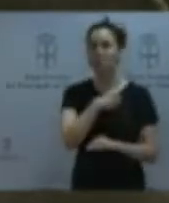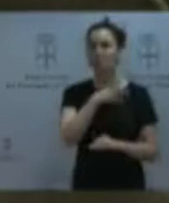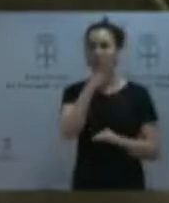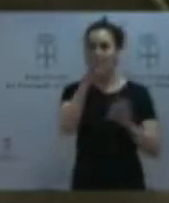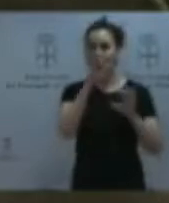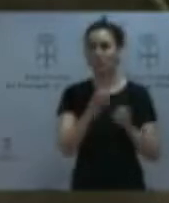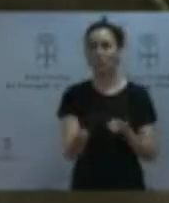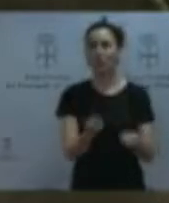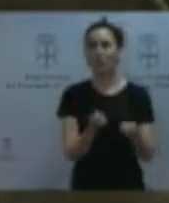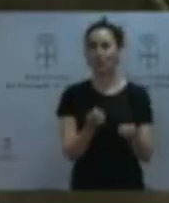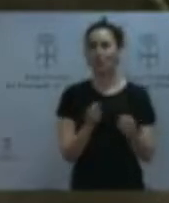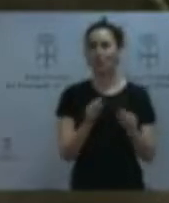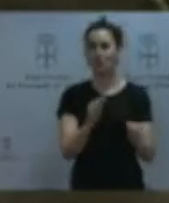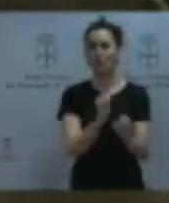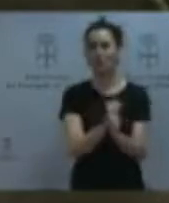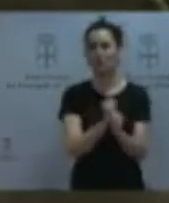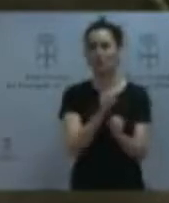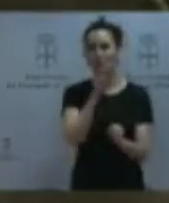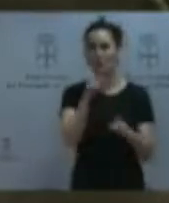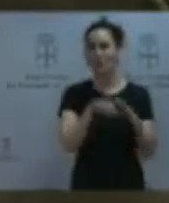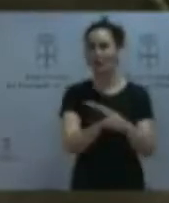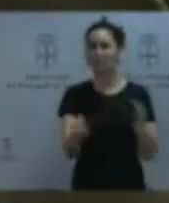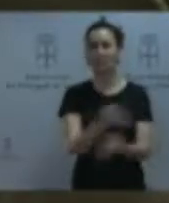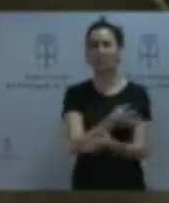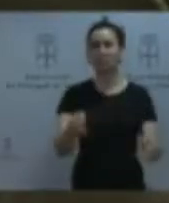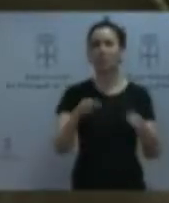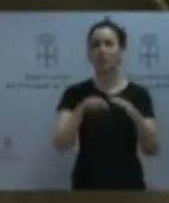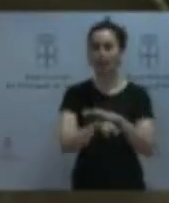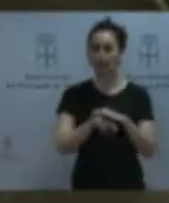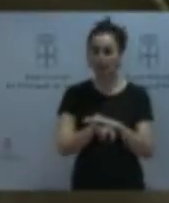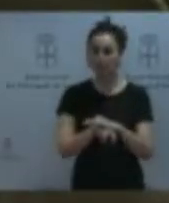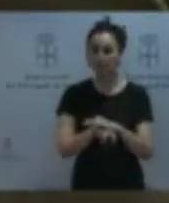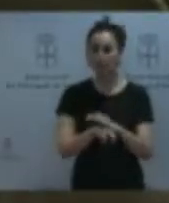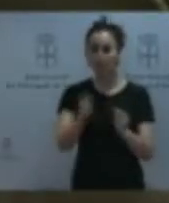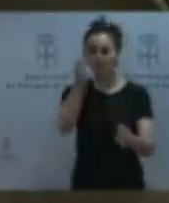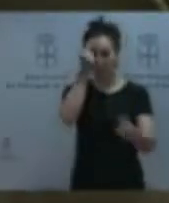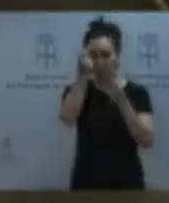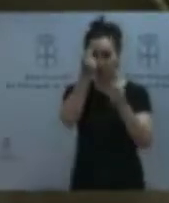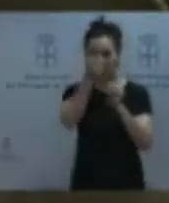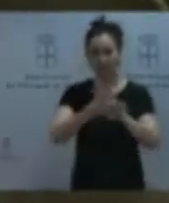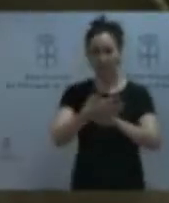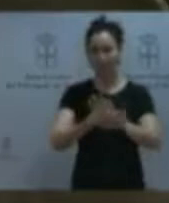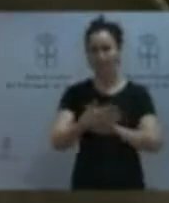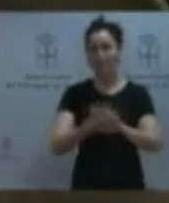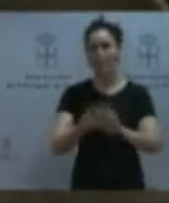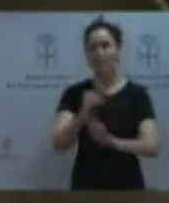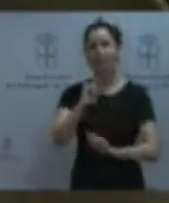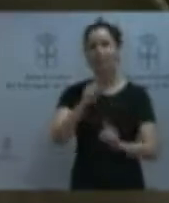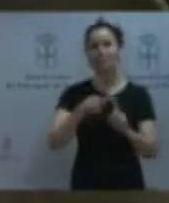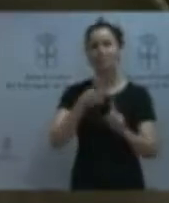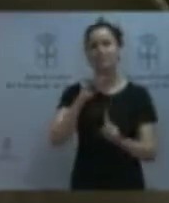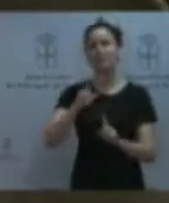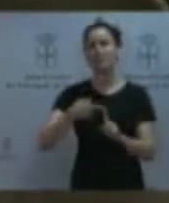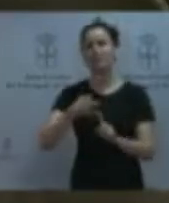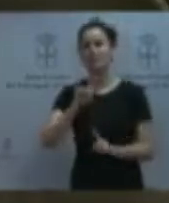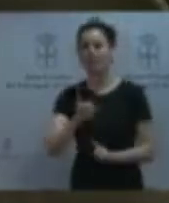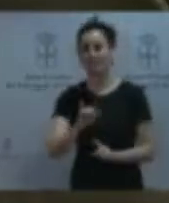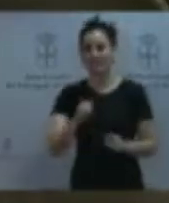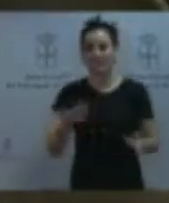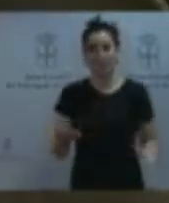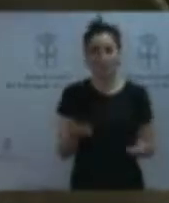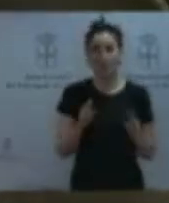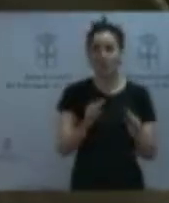eficiente de los recursos. En concreto, hablamos ahora de la I+D+I, y donde no haya cabida a la discrecionalidad por parte